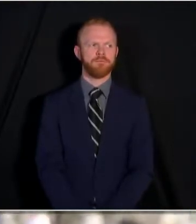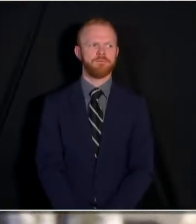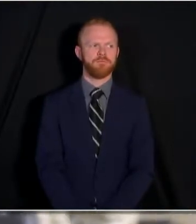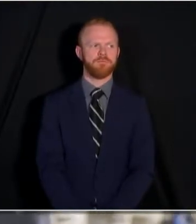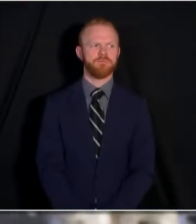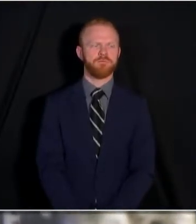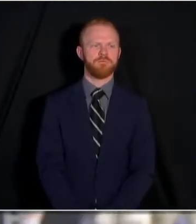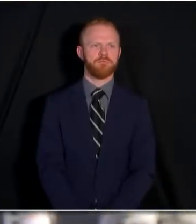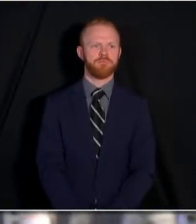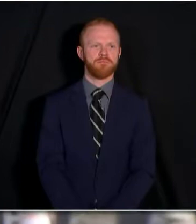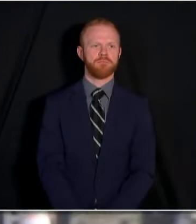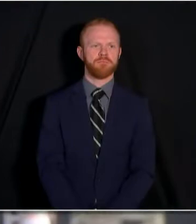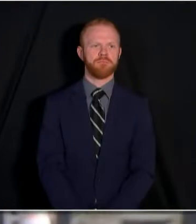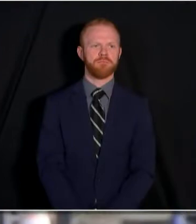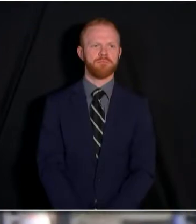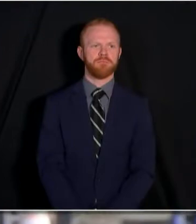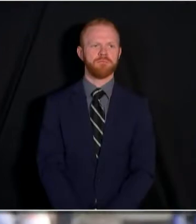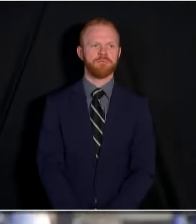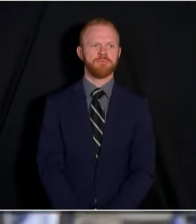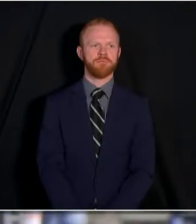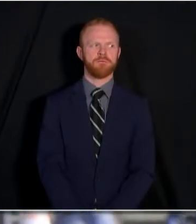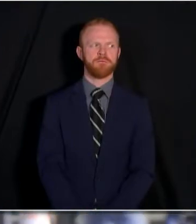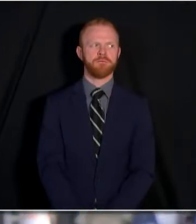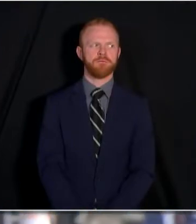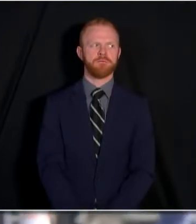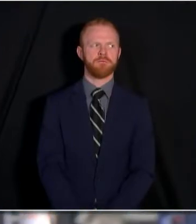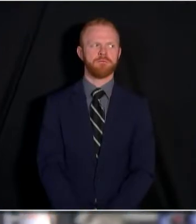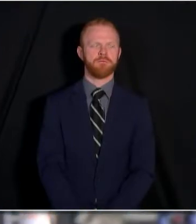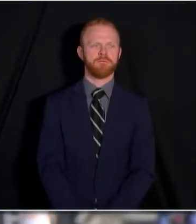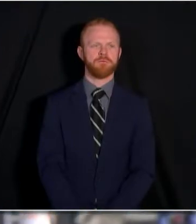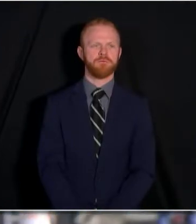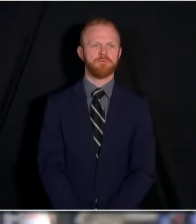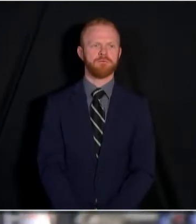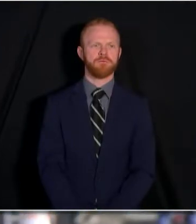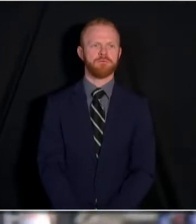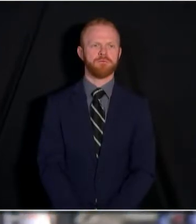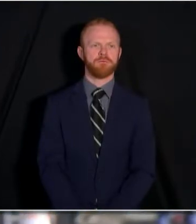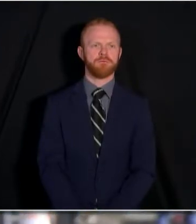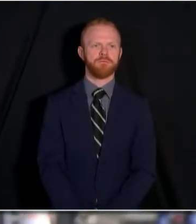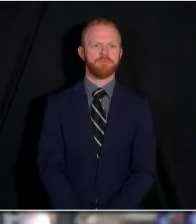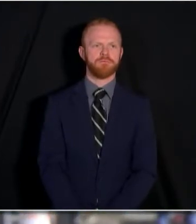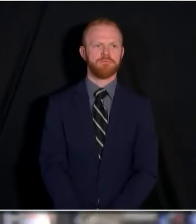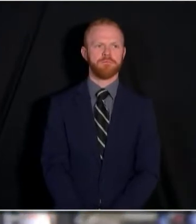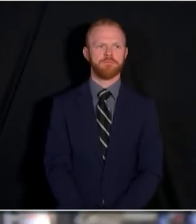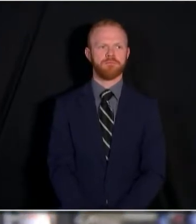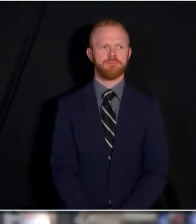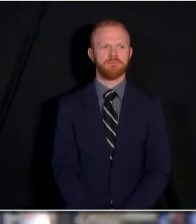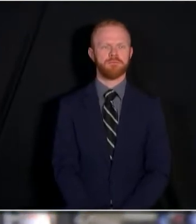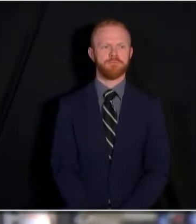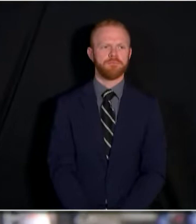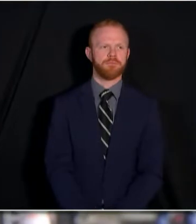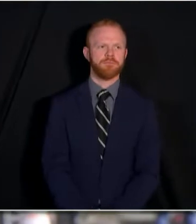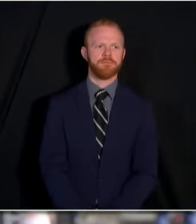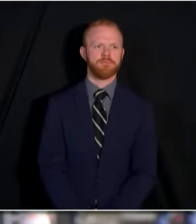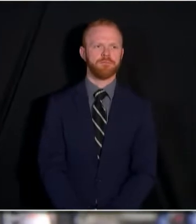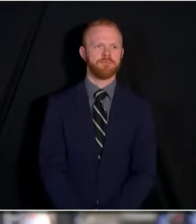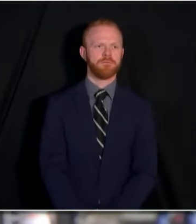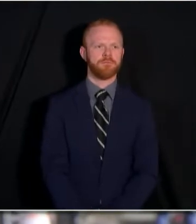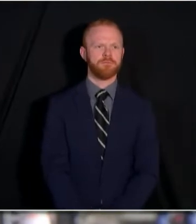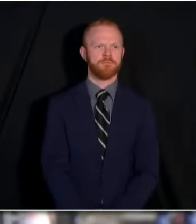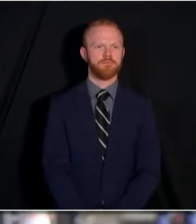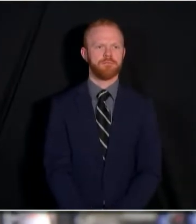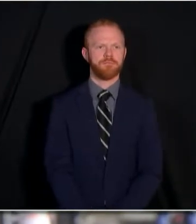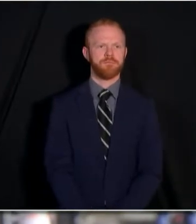Los Ángeles puedan quedarse en casa, en cuarentena y permanecer seguros. No